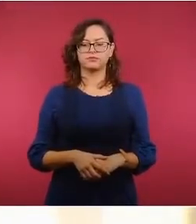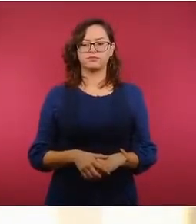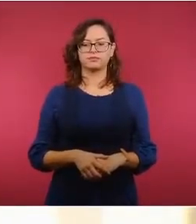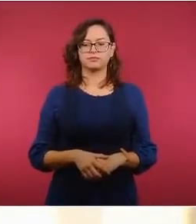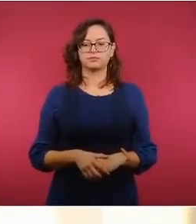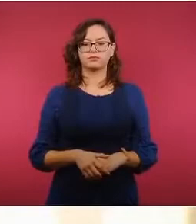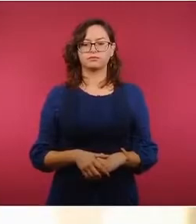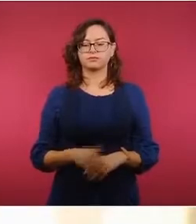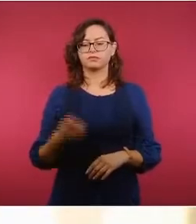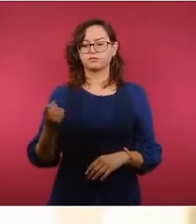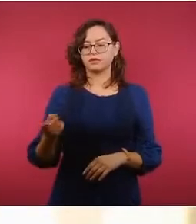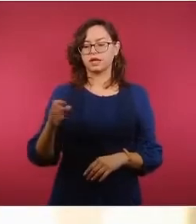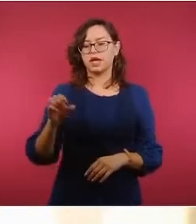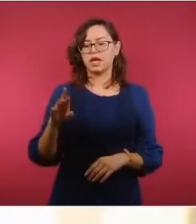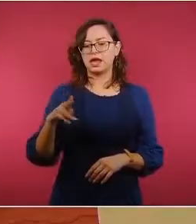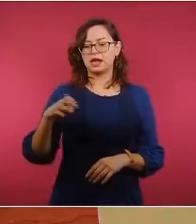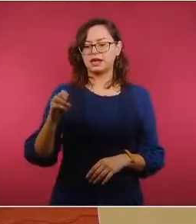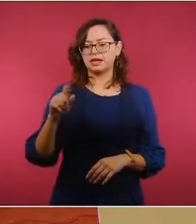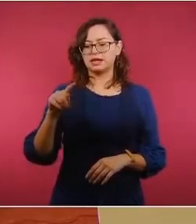de la Lotería Nacional,